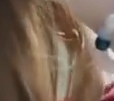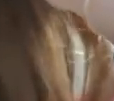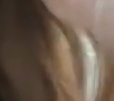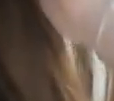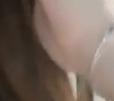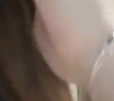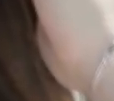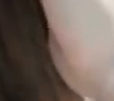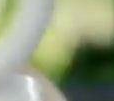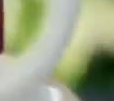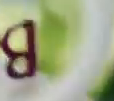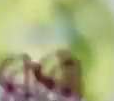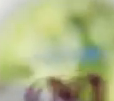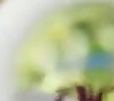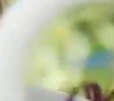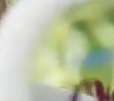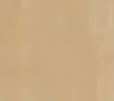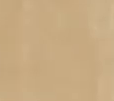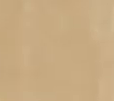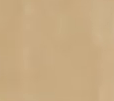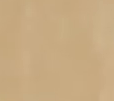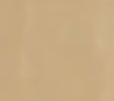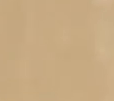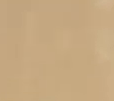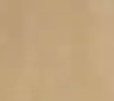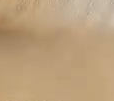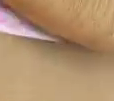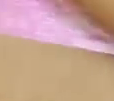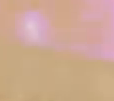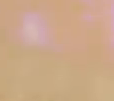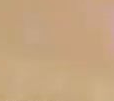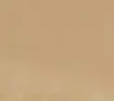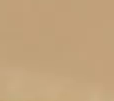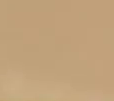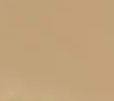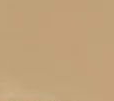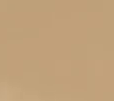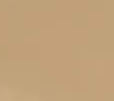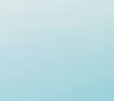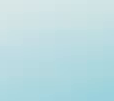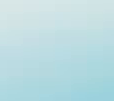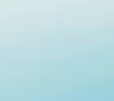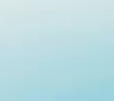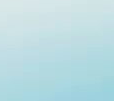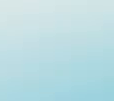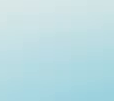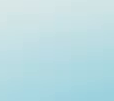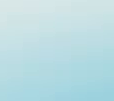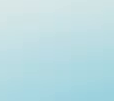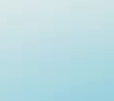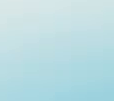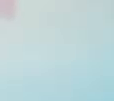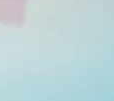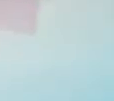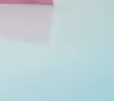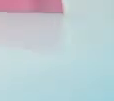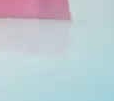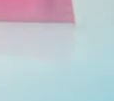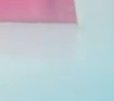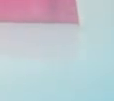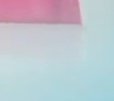siempre natural. Unifica el tono, controla el exceso de grasa y disminuye el brillo. Prueba también toallitas